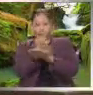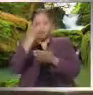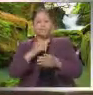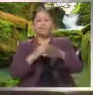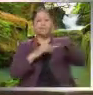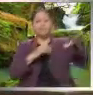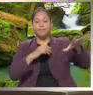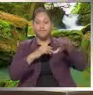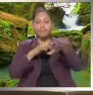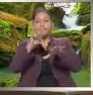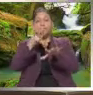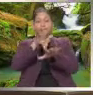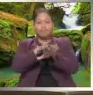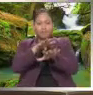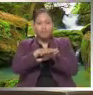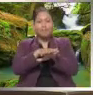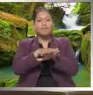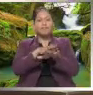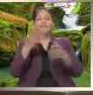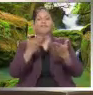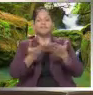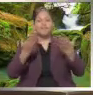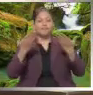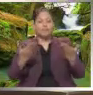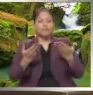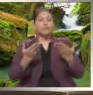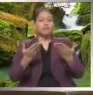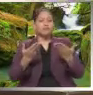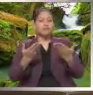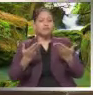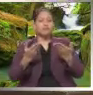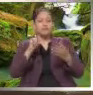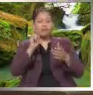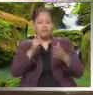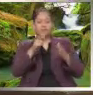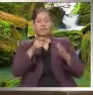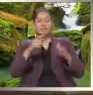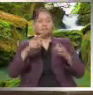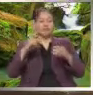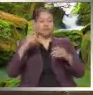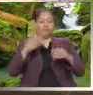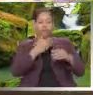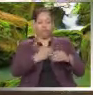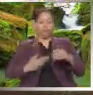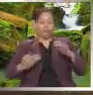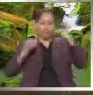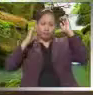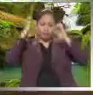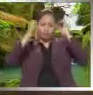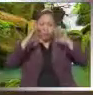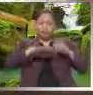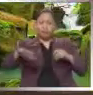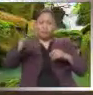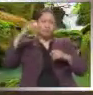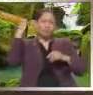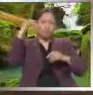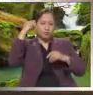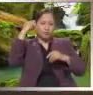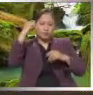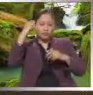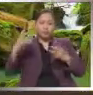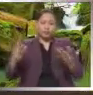Tlalpan pasa a ser parte de del marquesado del Valle de Oaxaca, es decir, pasa a ser parte